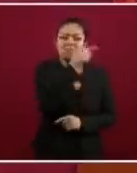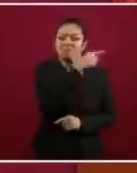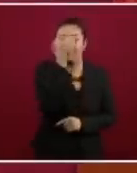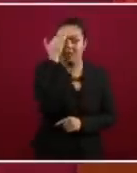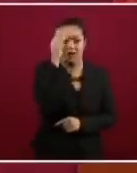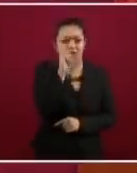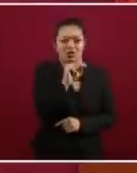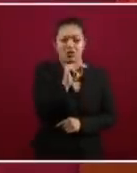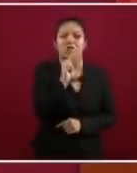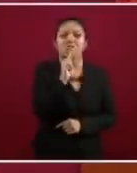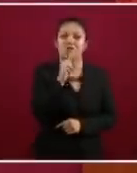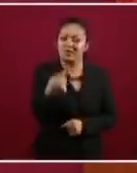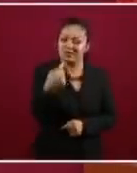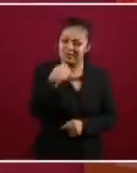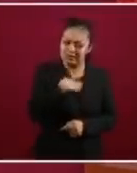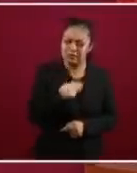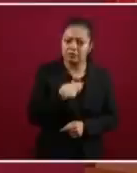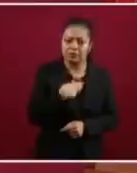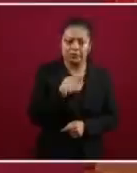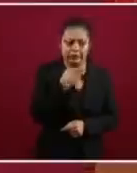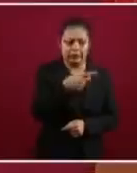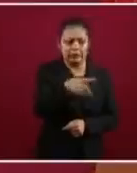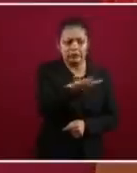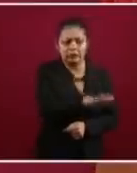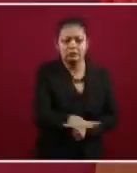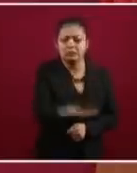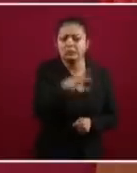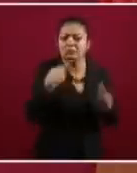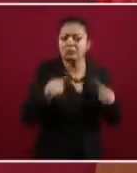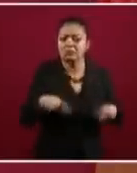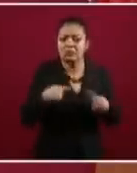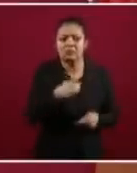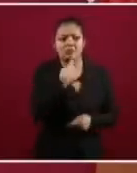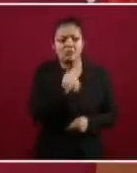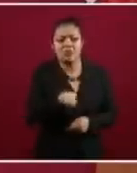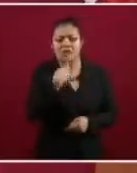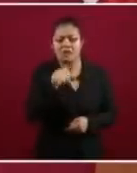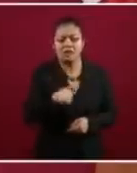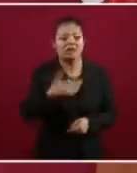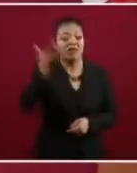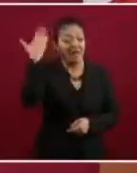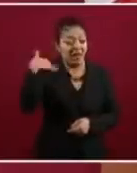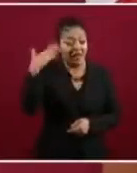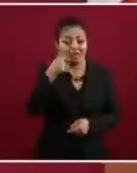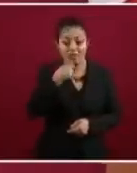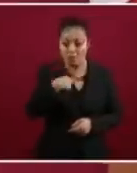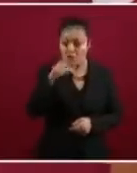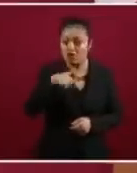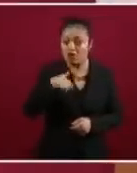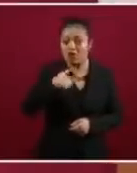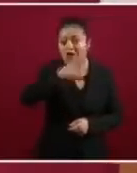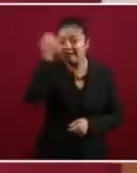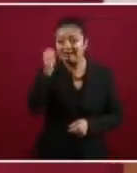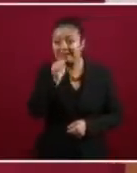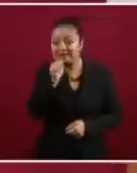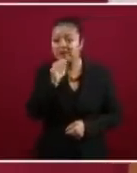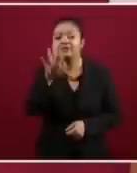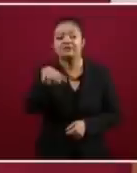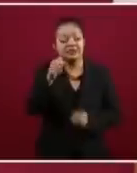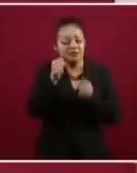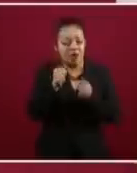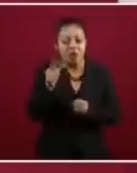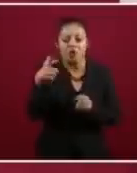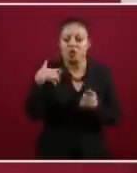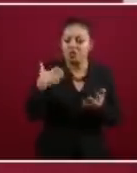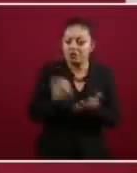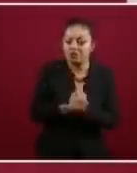el mismo pueblo que me asesora. Me decían desde la campaña, licenciado, vamos a ganar,